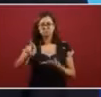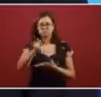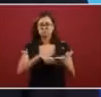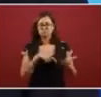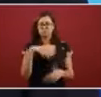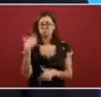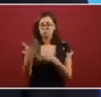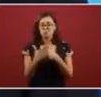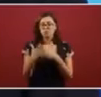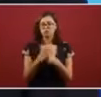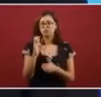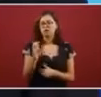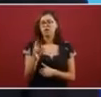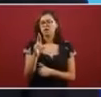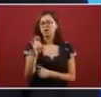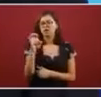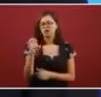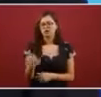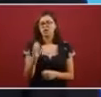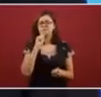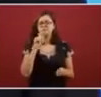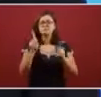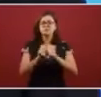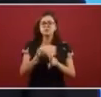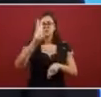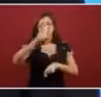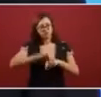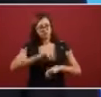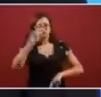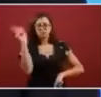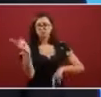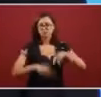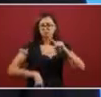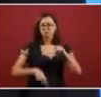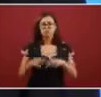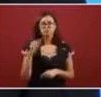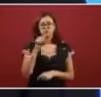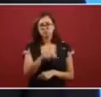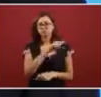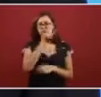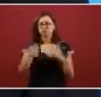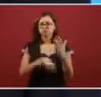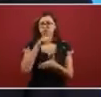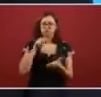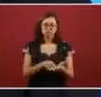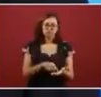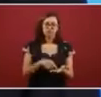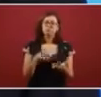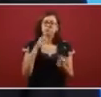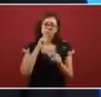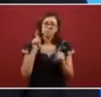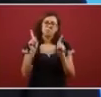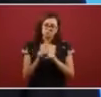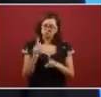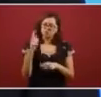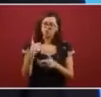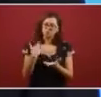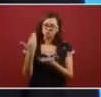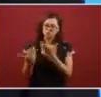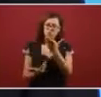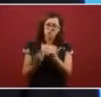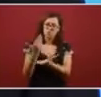que la CRE nos resuelva el retiro de permiso de estas estaciones, como también estaremos presentando las